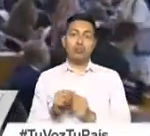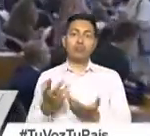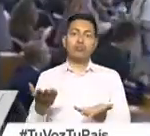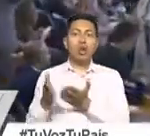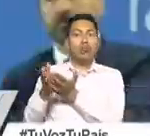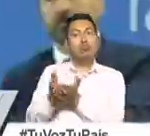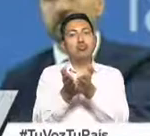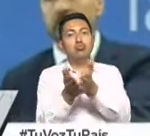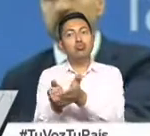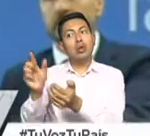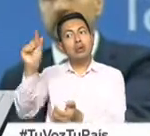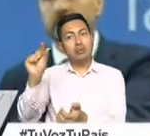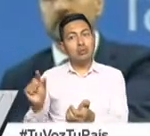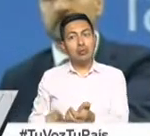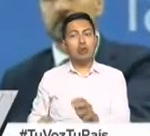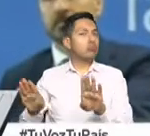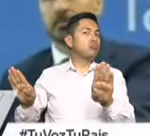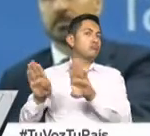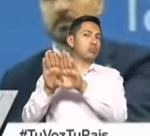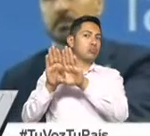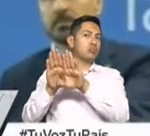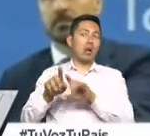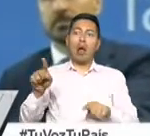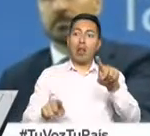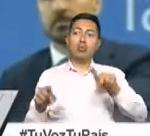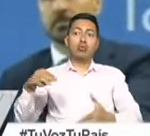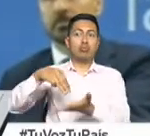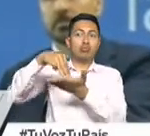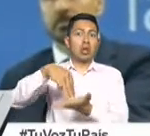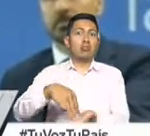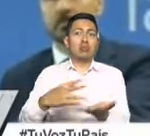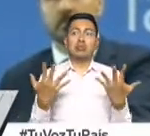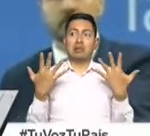Estados miembros no le ayudan a aliviar la presión.